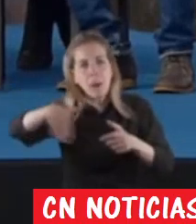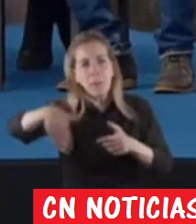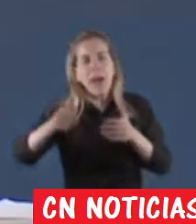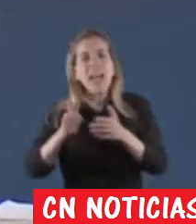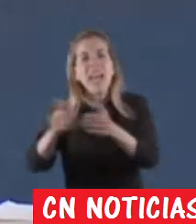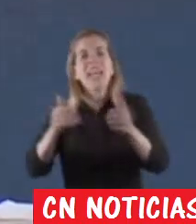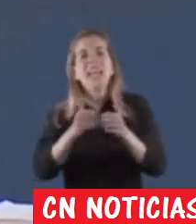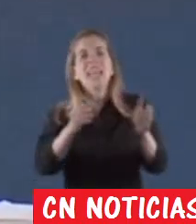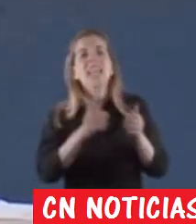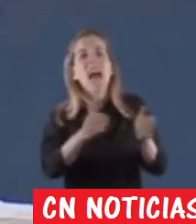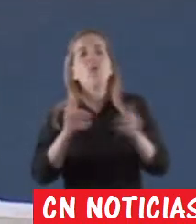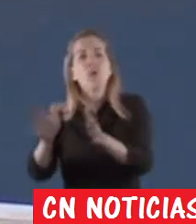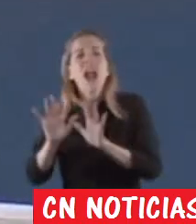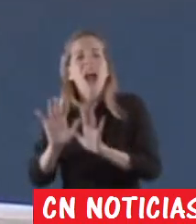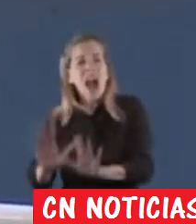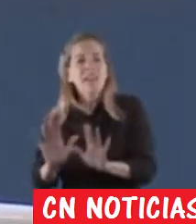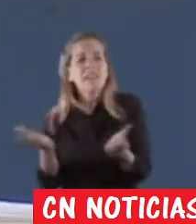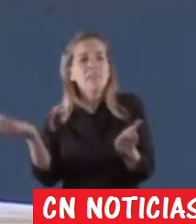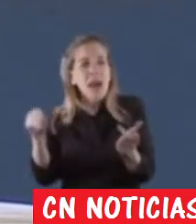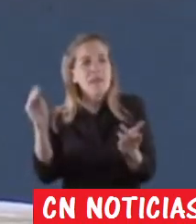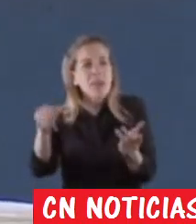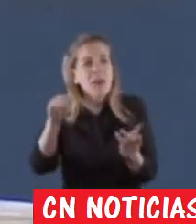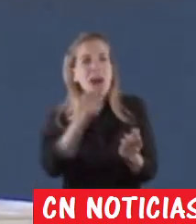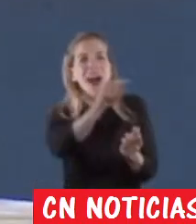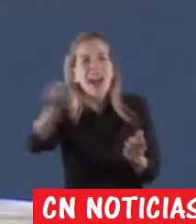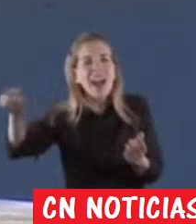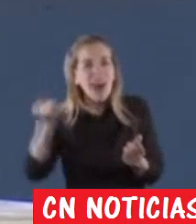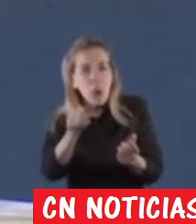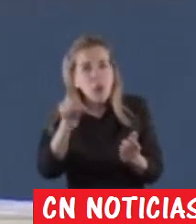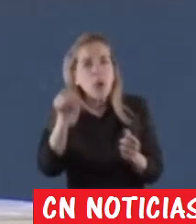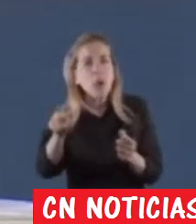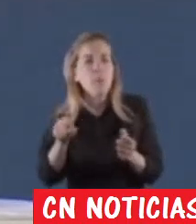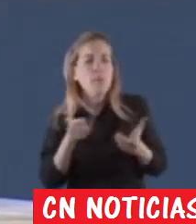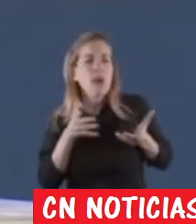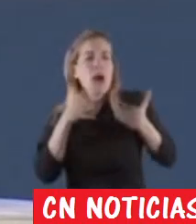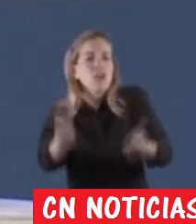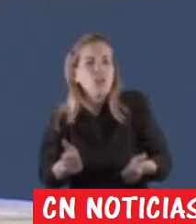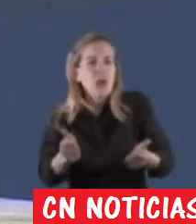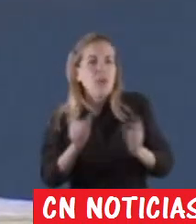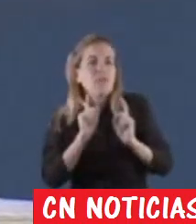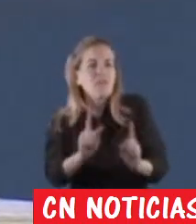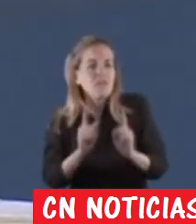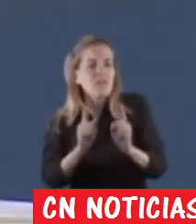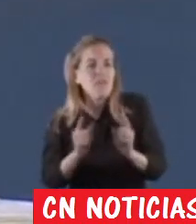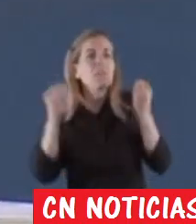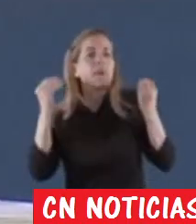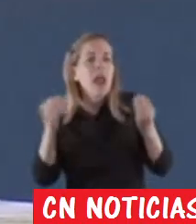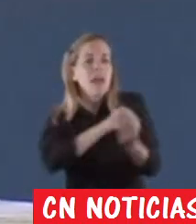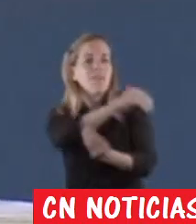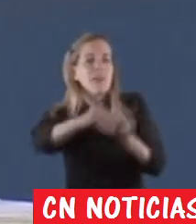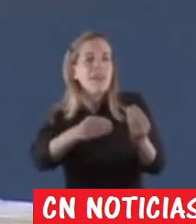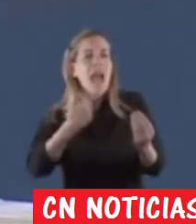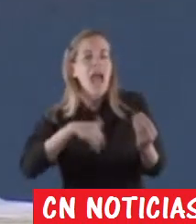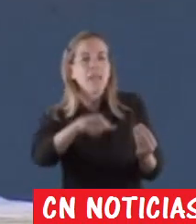Almirante Brown. Y así cada uno que se sume a esto va a seguir ayudando a contribuir a que la mesa de los argentinos